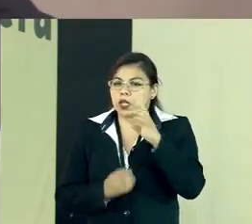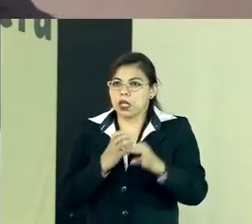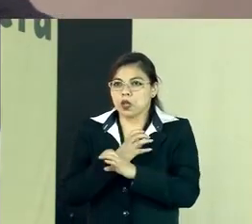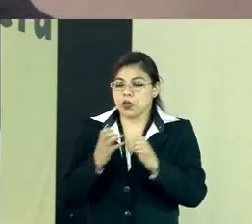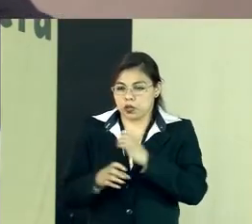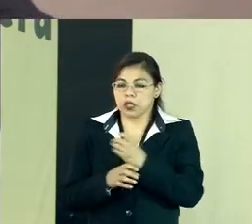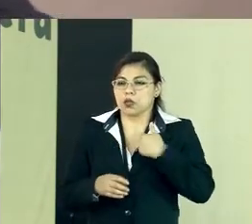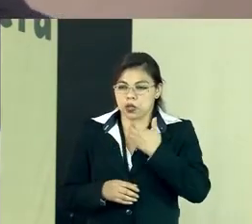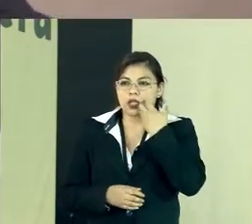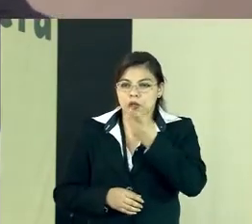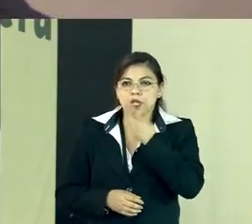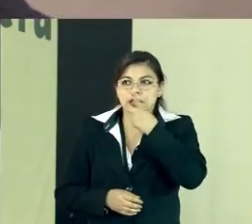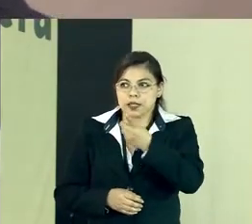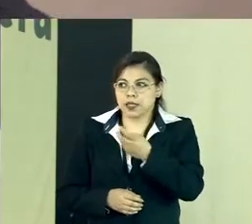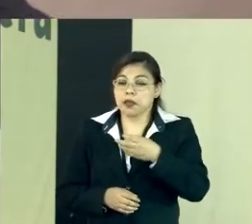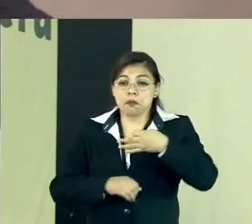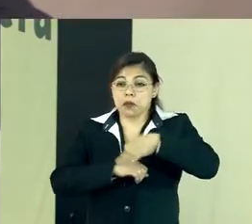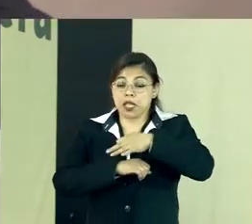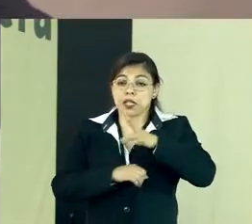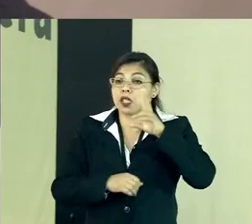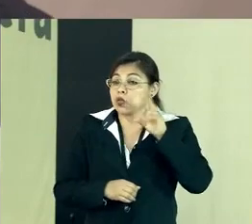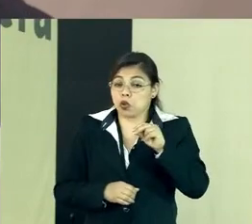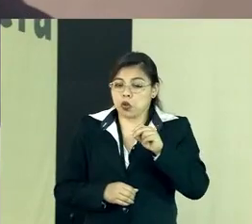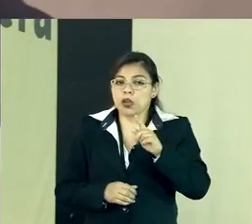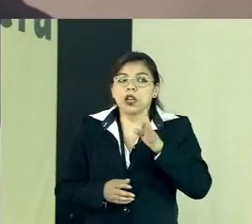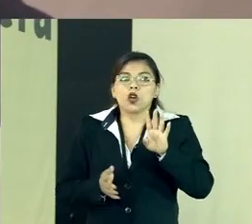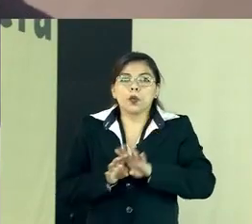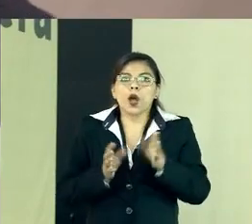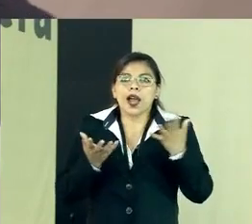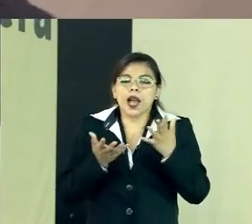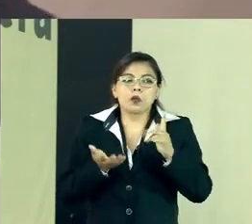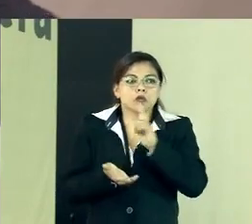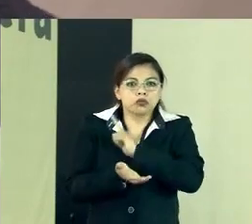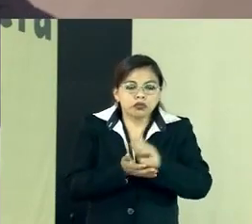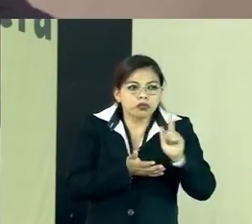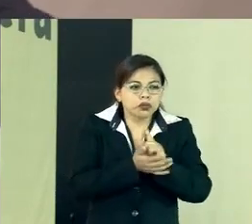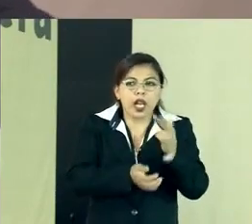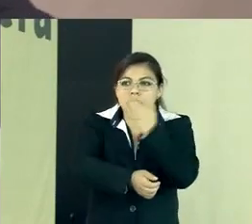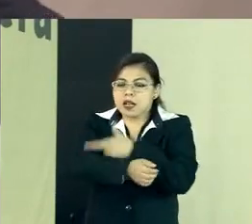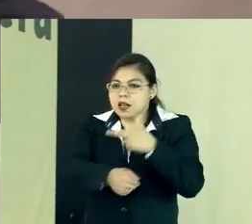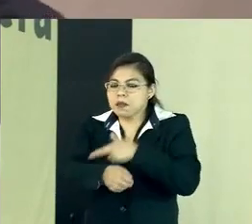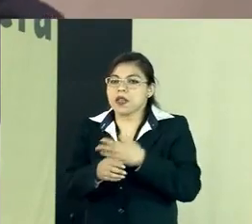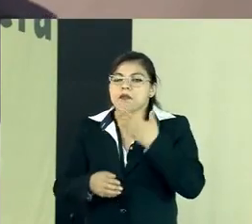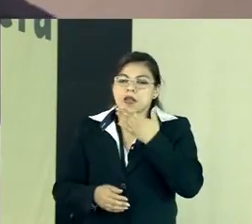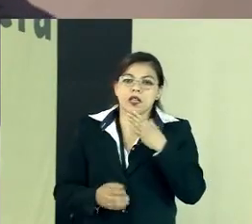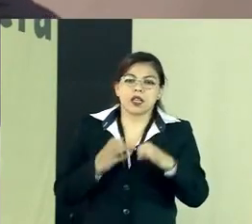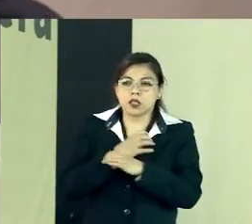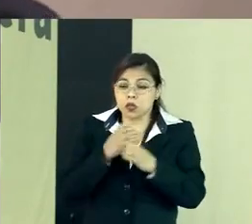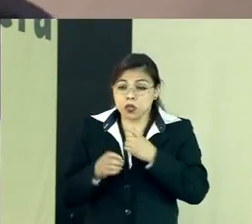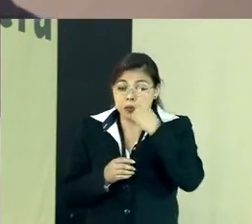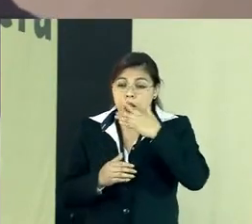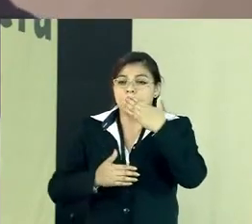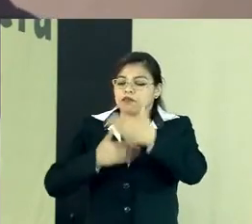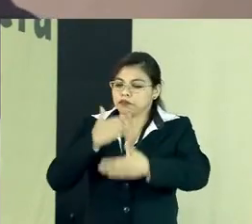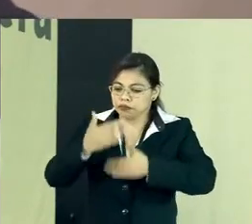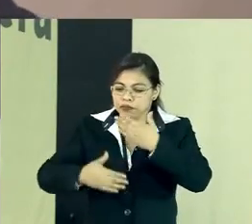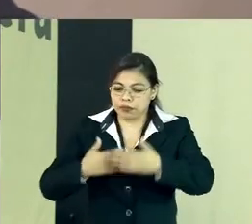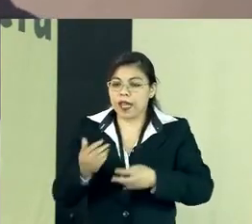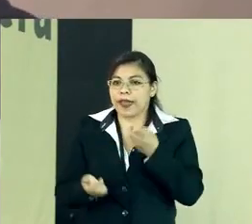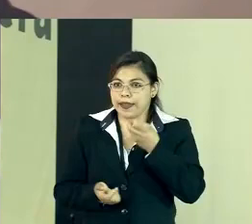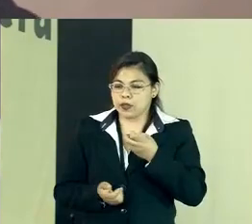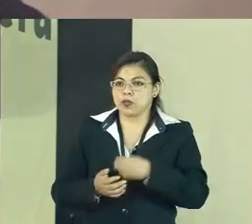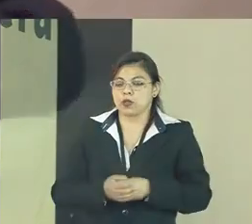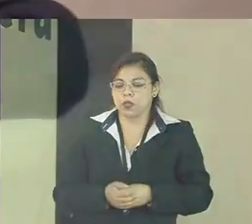destacar en este sentido de mientras no limpiemos mientras no resolvamos no vamos a avanzar adelante con lo cual coincido